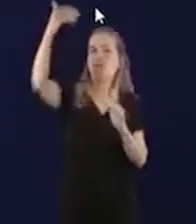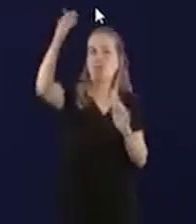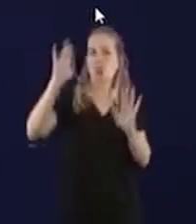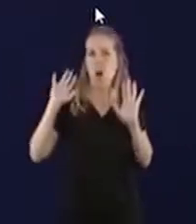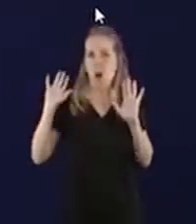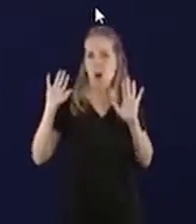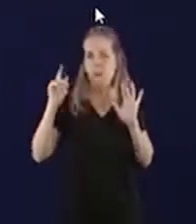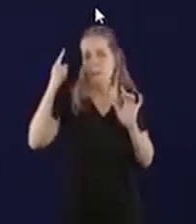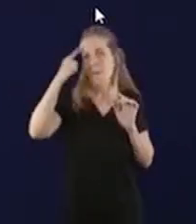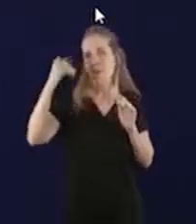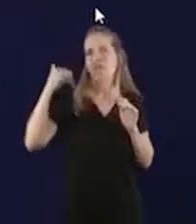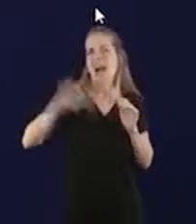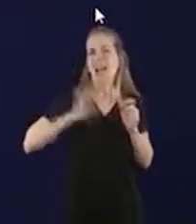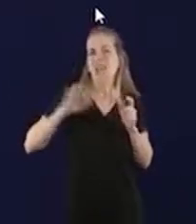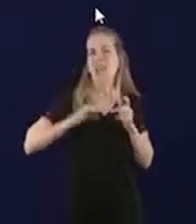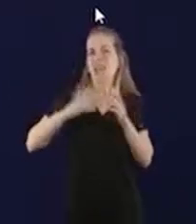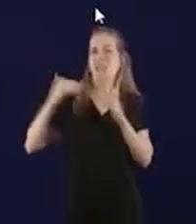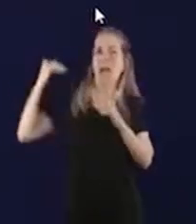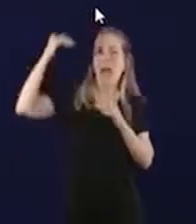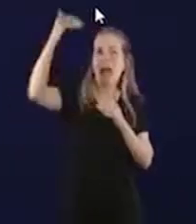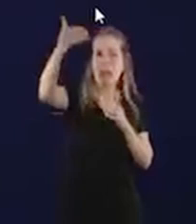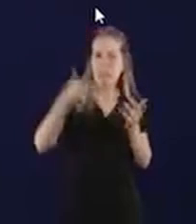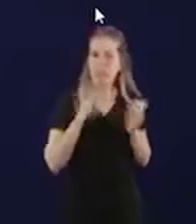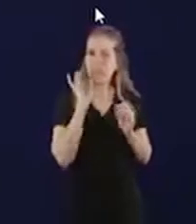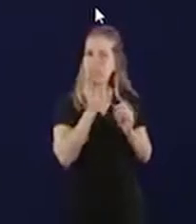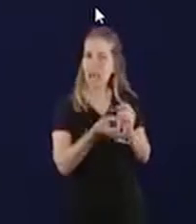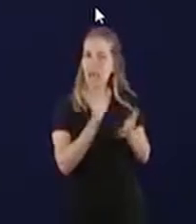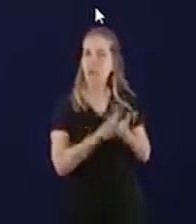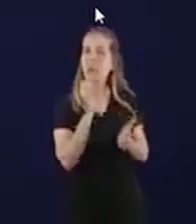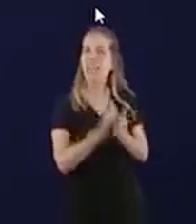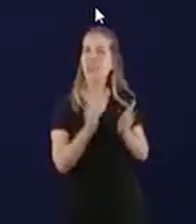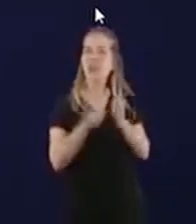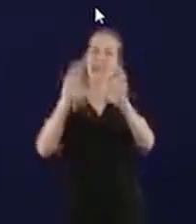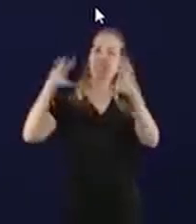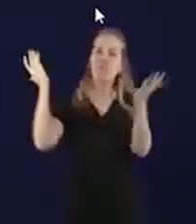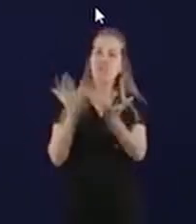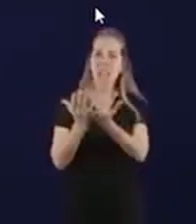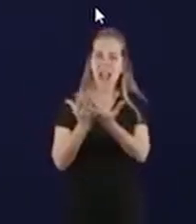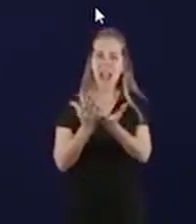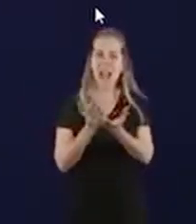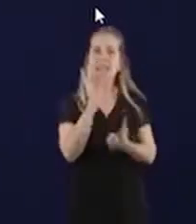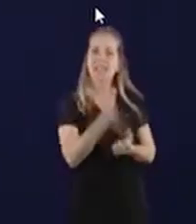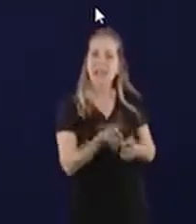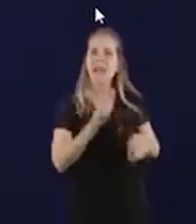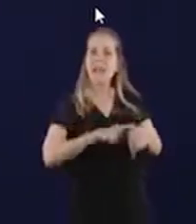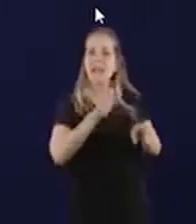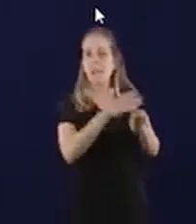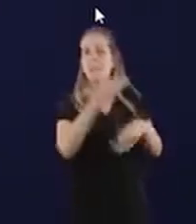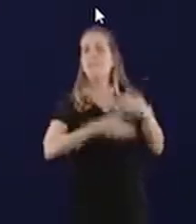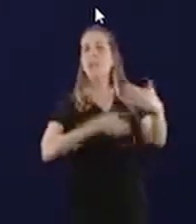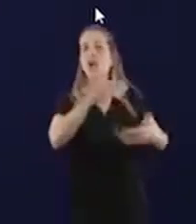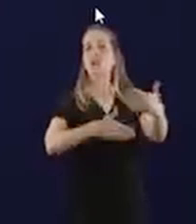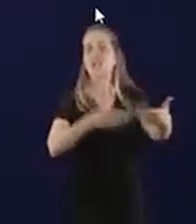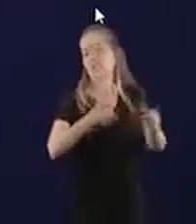observador de la historia económica mundial y entiende que hay procesos que son eh mucho más largos de hecho como